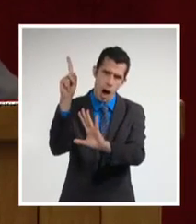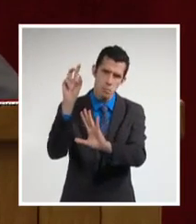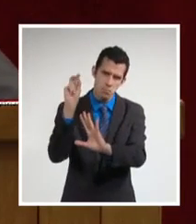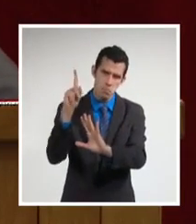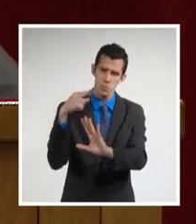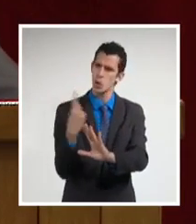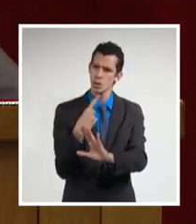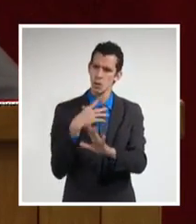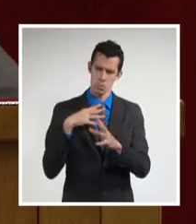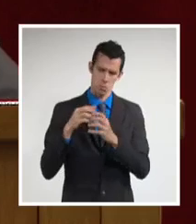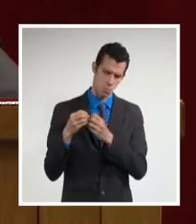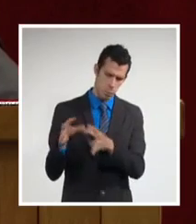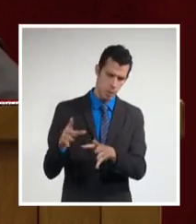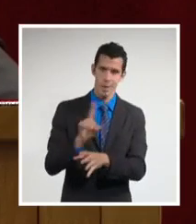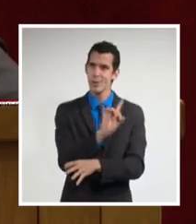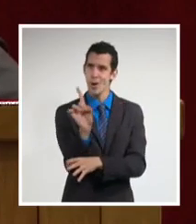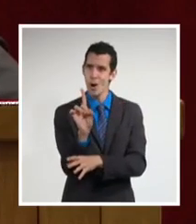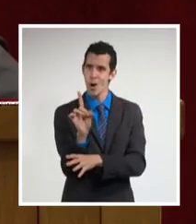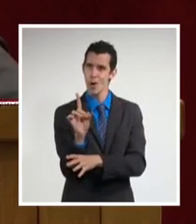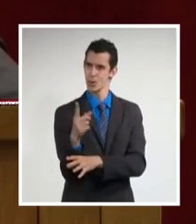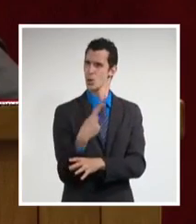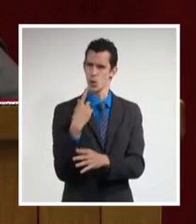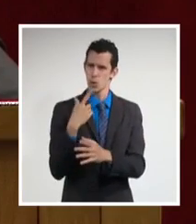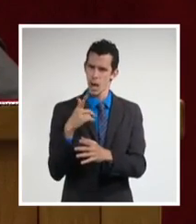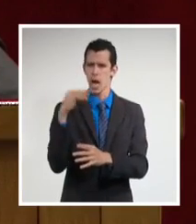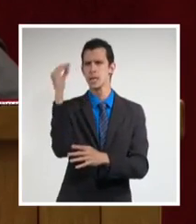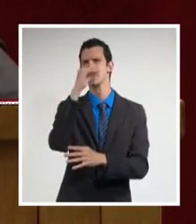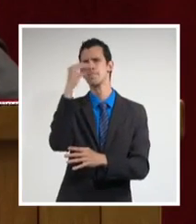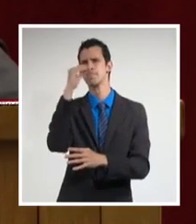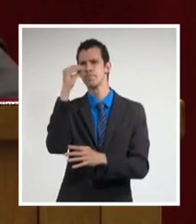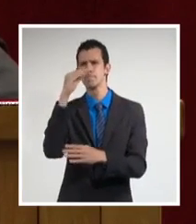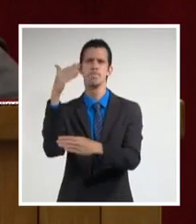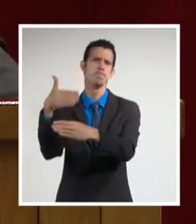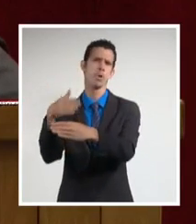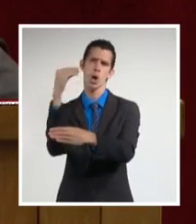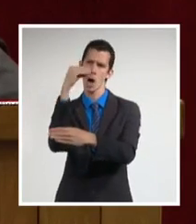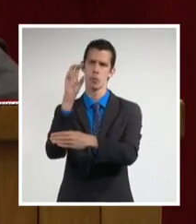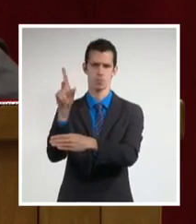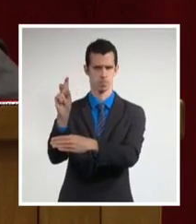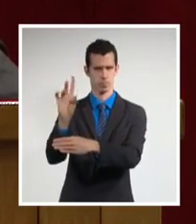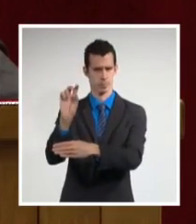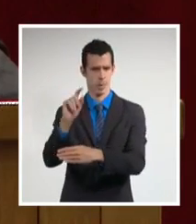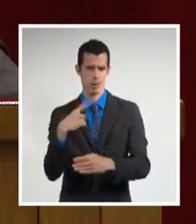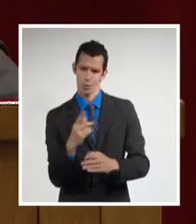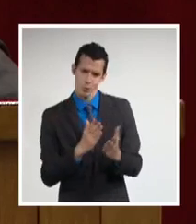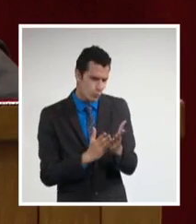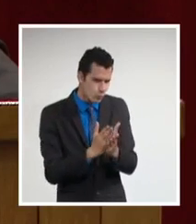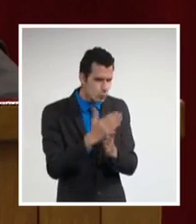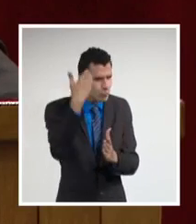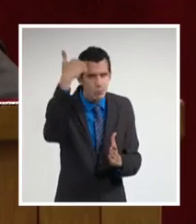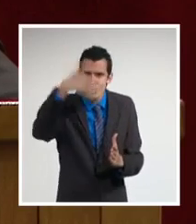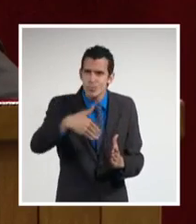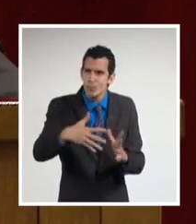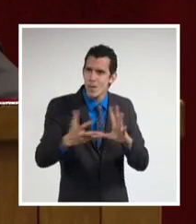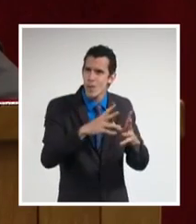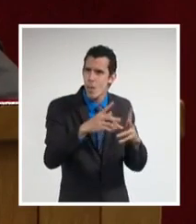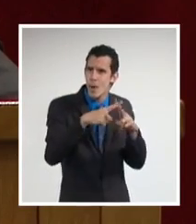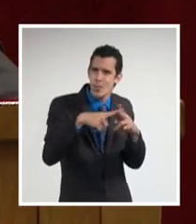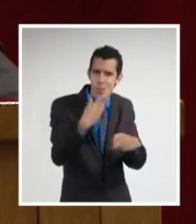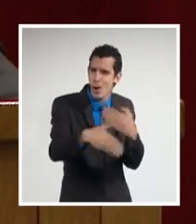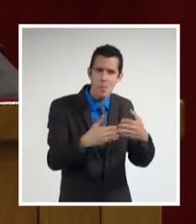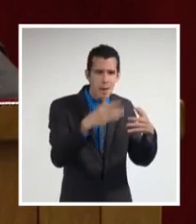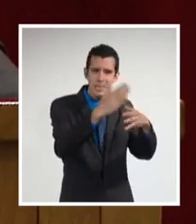Cuba se empeñan en convertir en marca determinadas fechas escogidas y fabricadas como símbolos contra